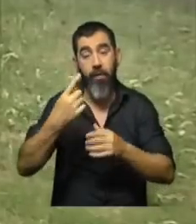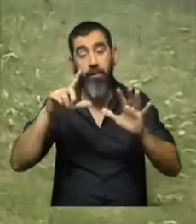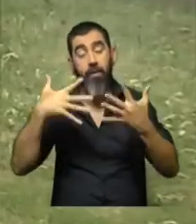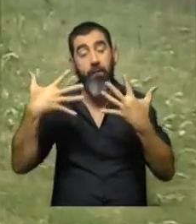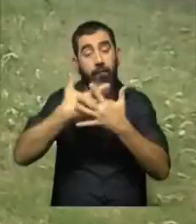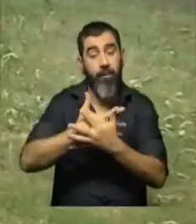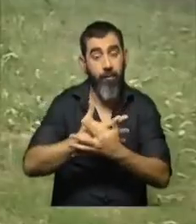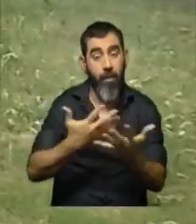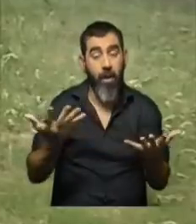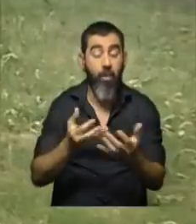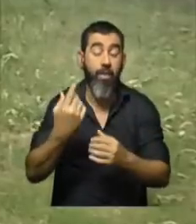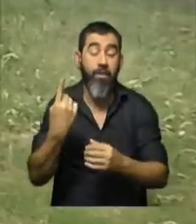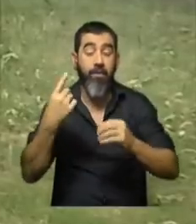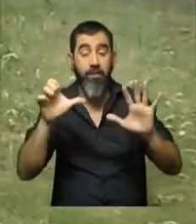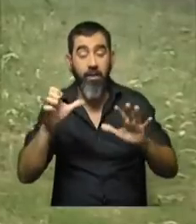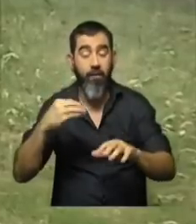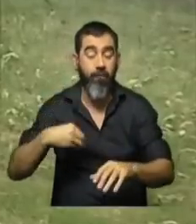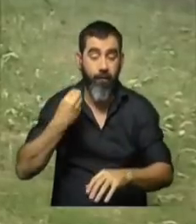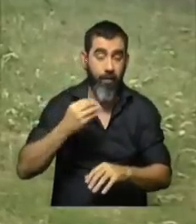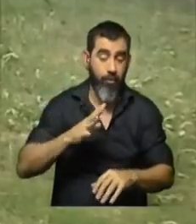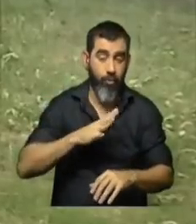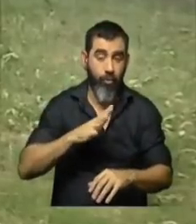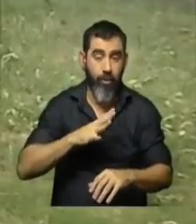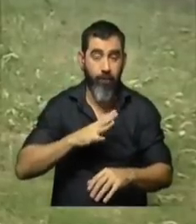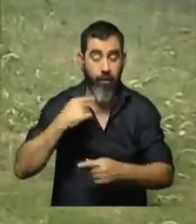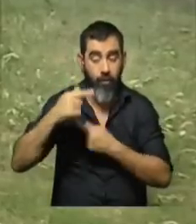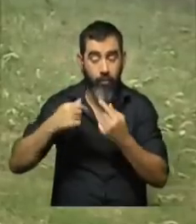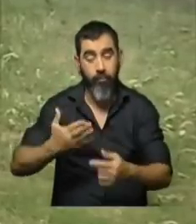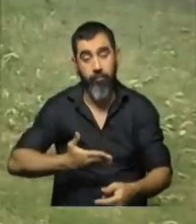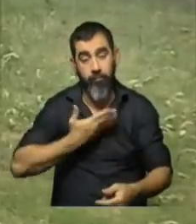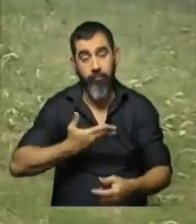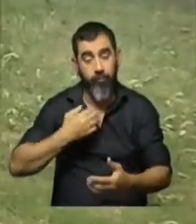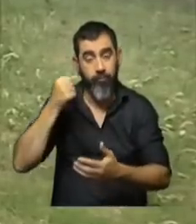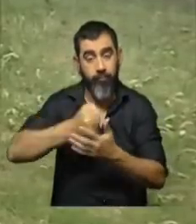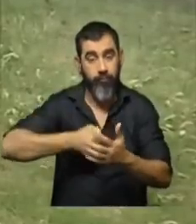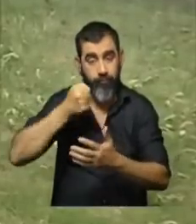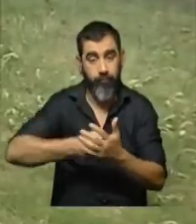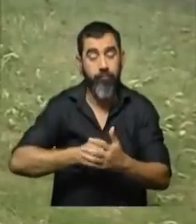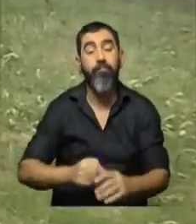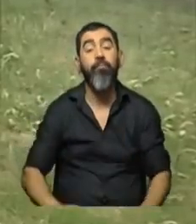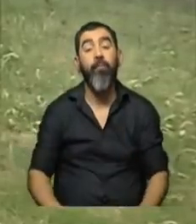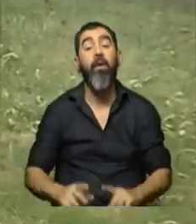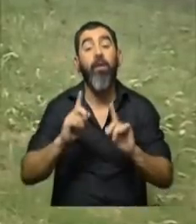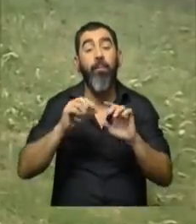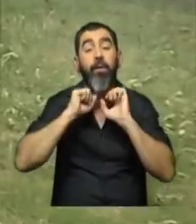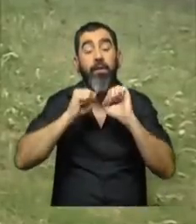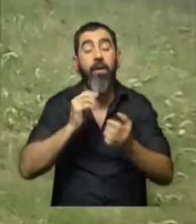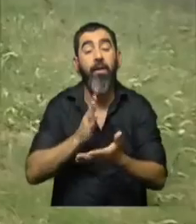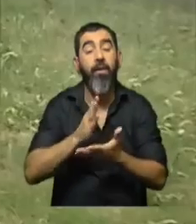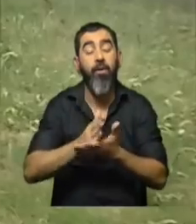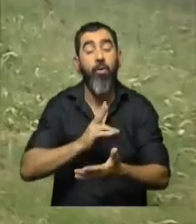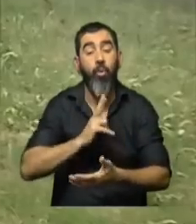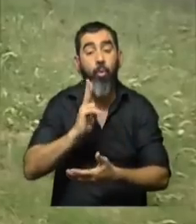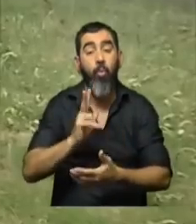víctimas, hoy 16 son las que están vivas y continúan en esta causa, y la Secretaría de Derechos Humanos